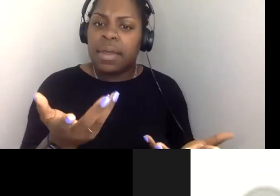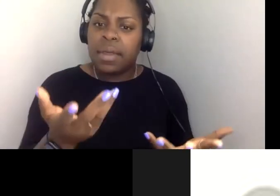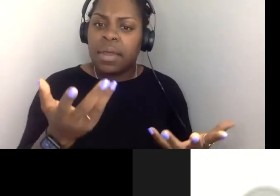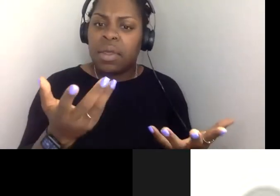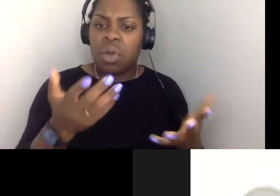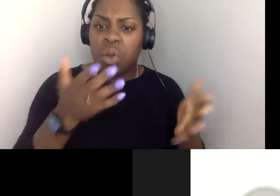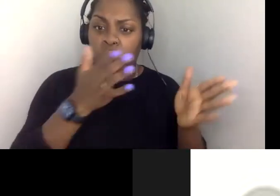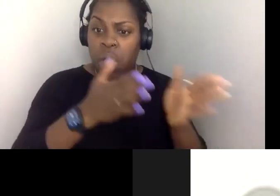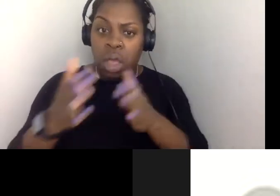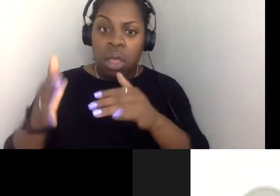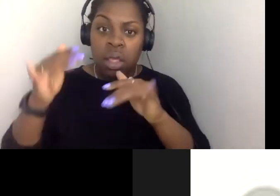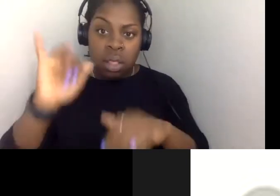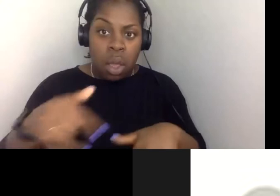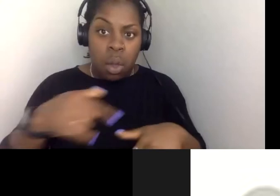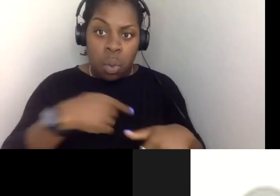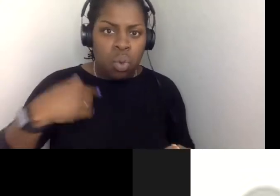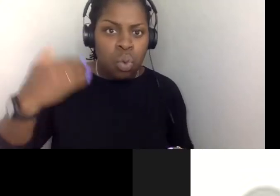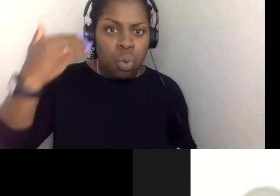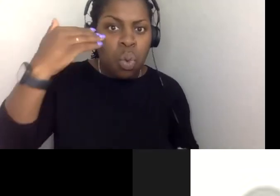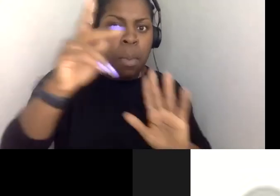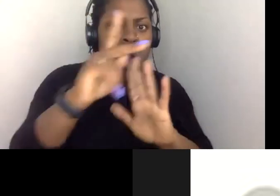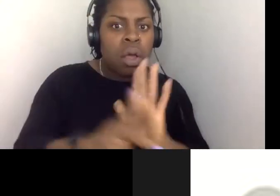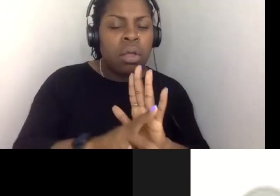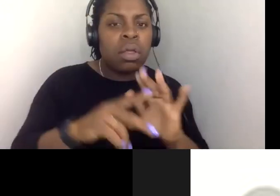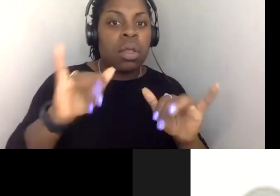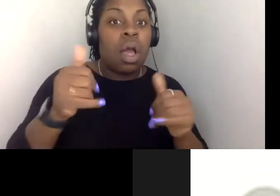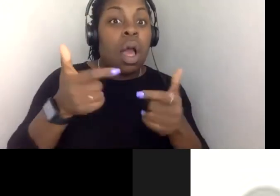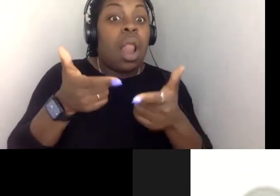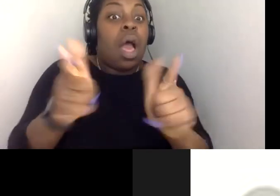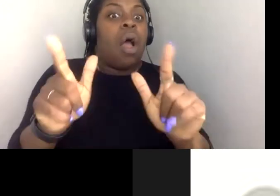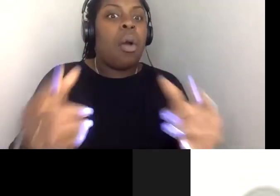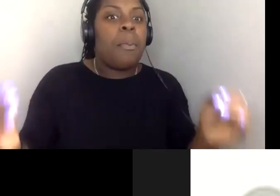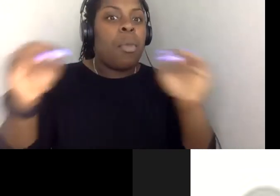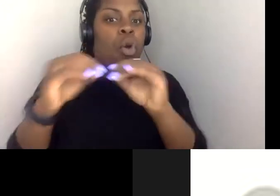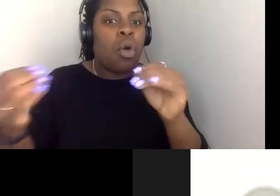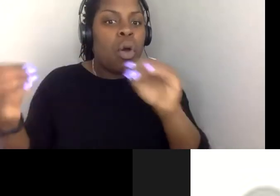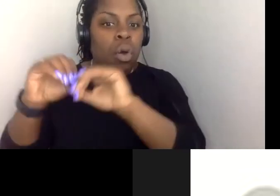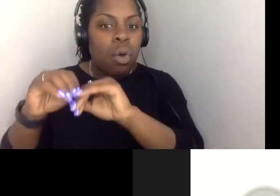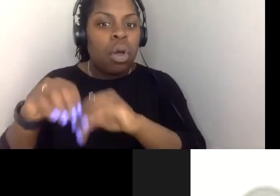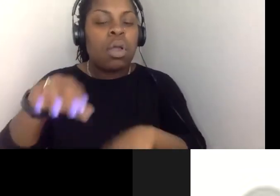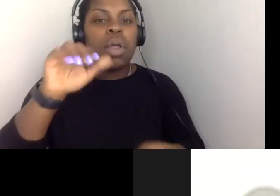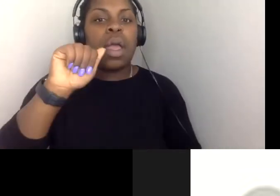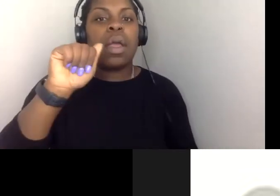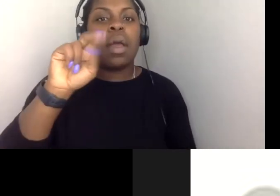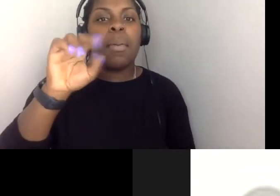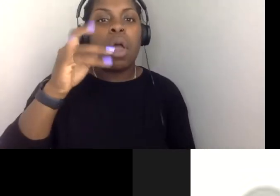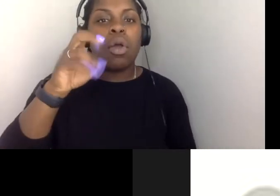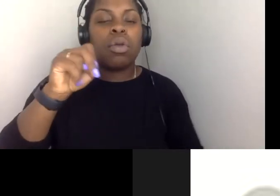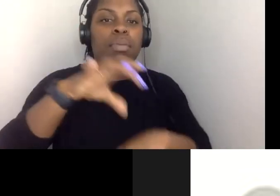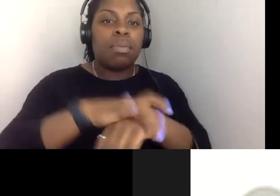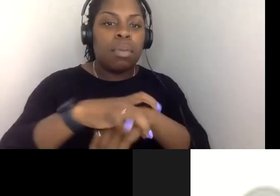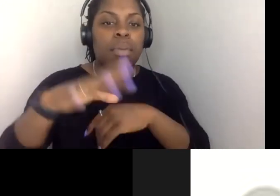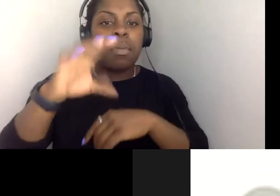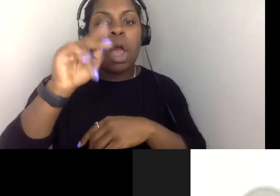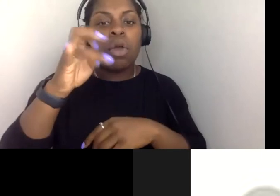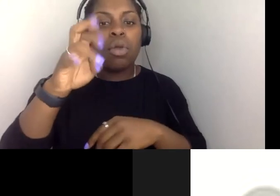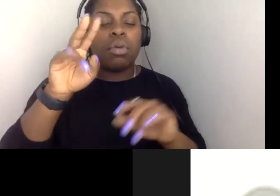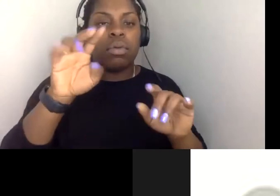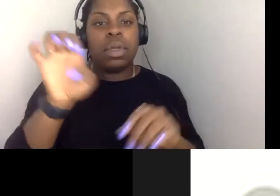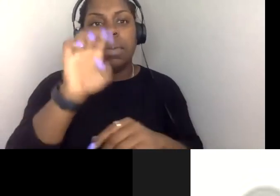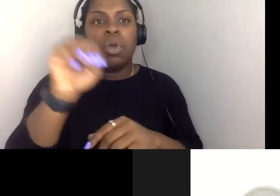de saber si habría una manera de tal vez reconocer las políticas o las legislaciones que permiten los tipos de